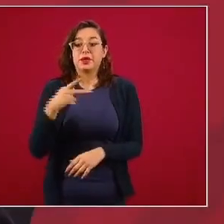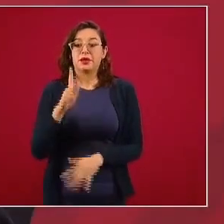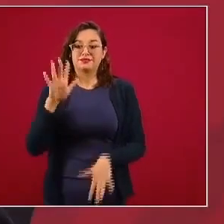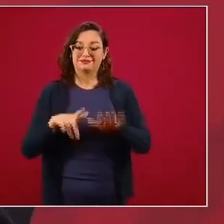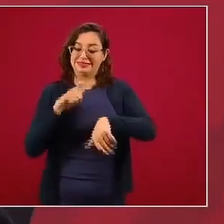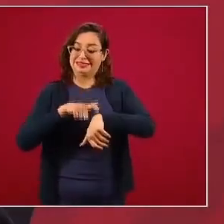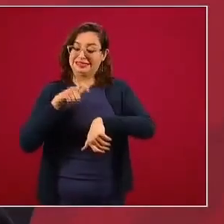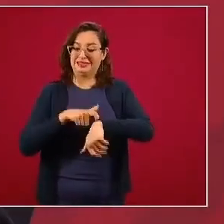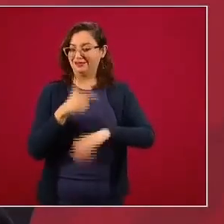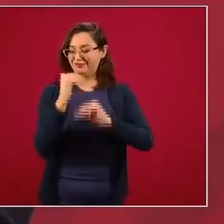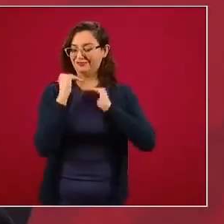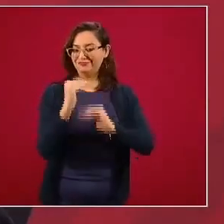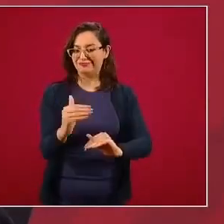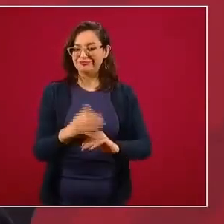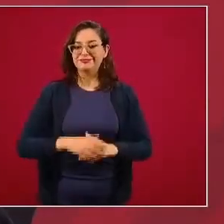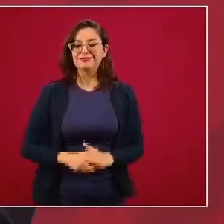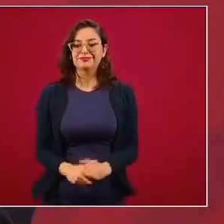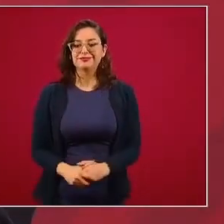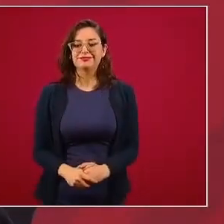nos acaba el tiempo.